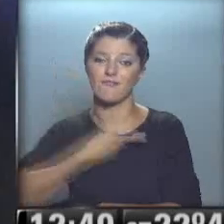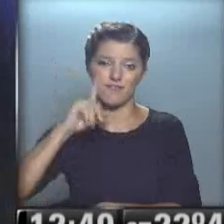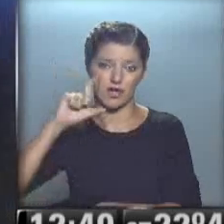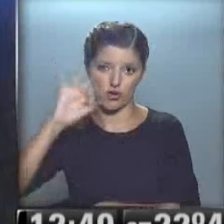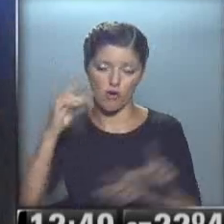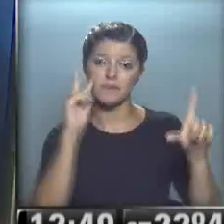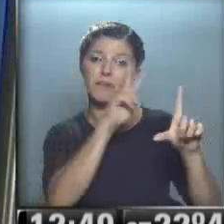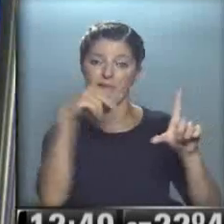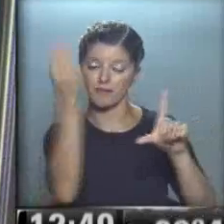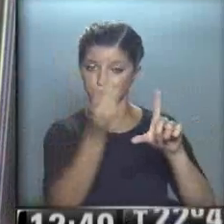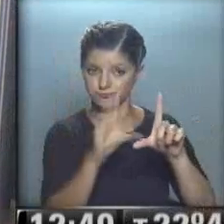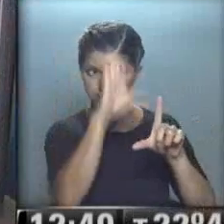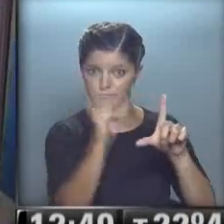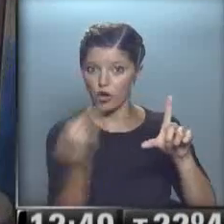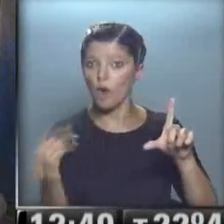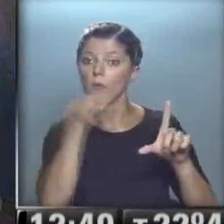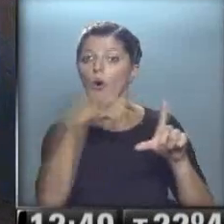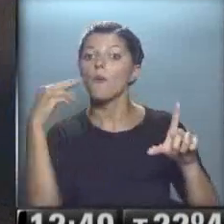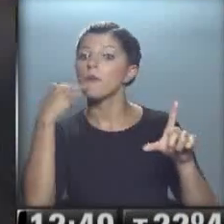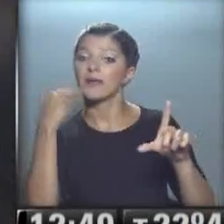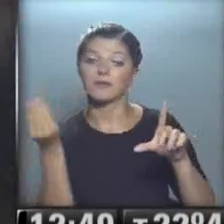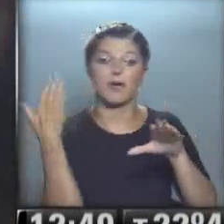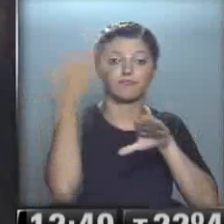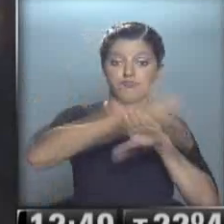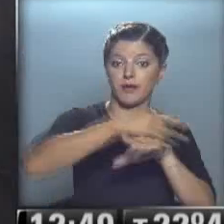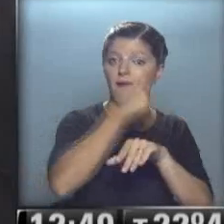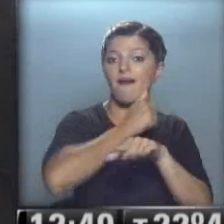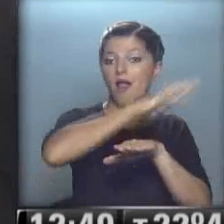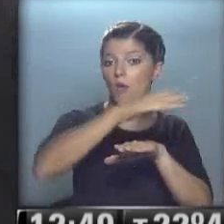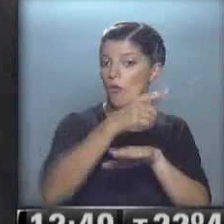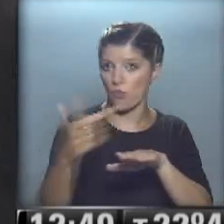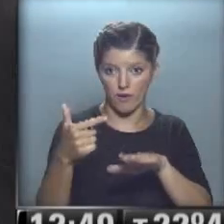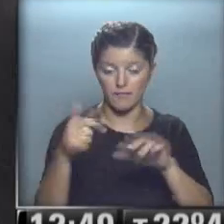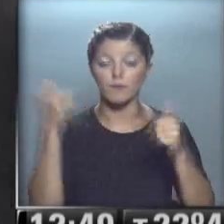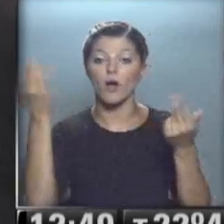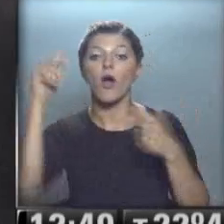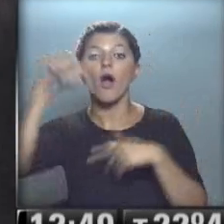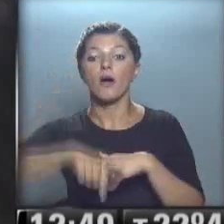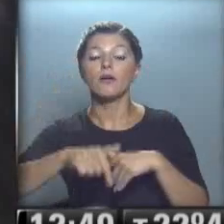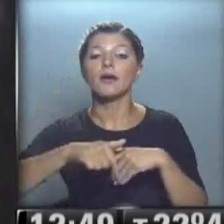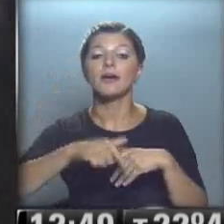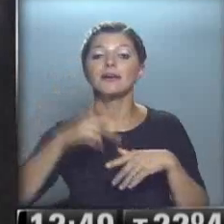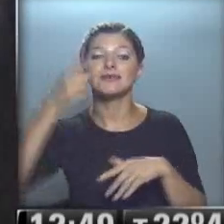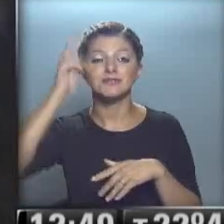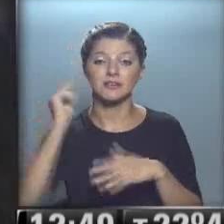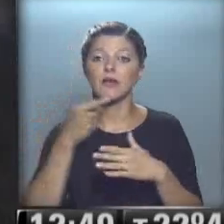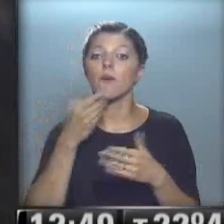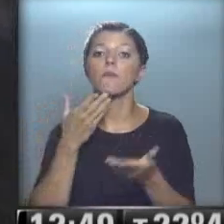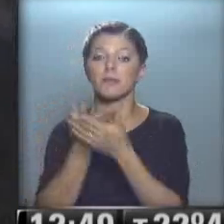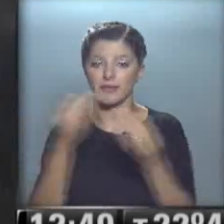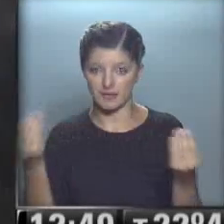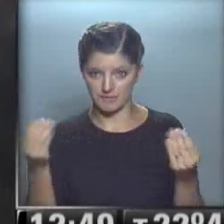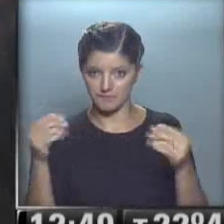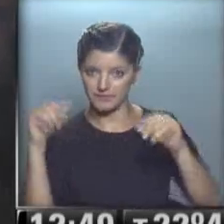con Bolivia sin salida al mar eh la propuesta chilena es la actual la que hasta ahora y es que la